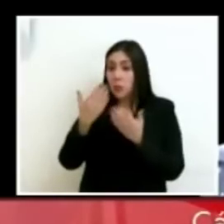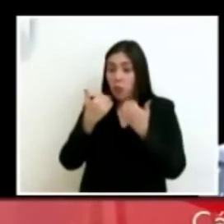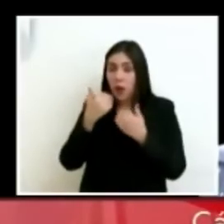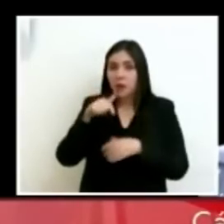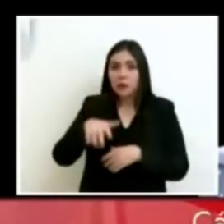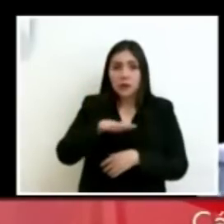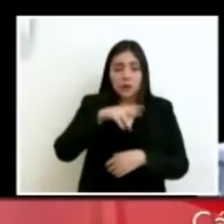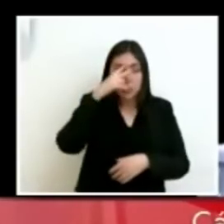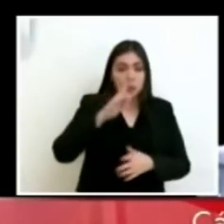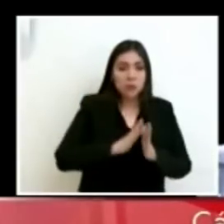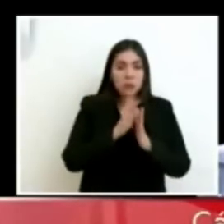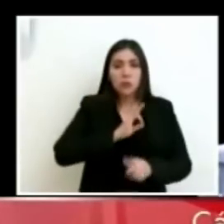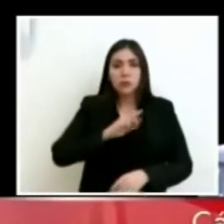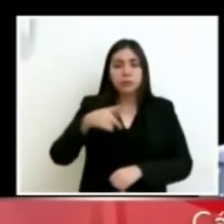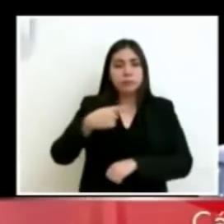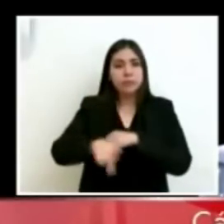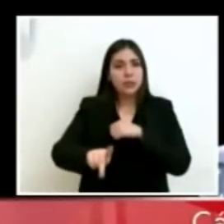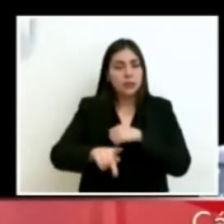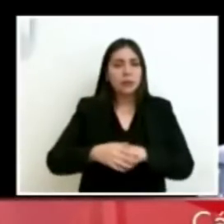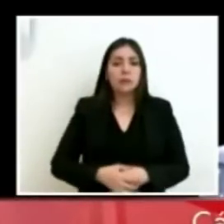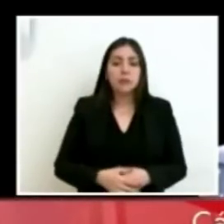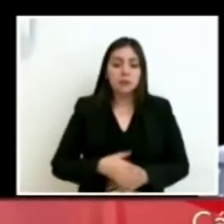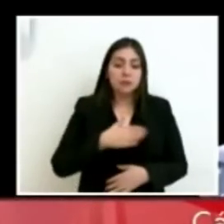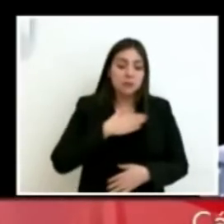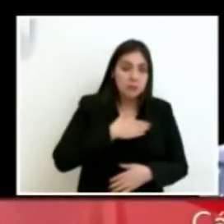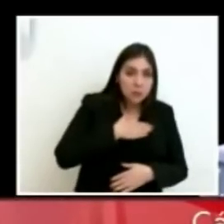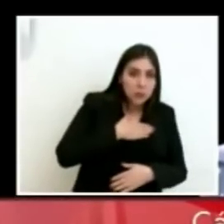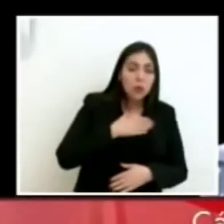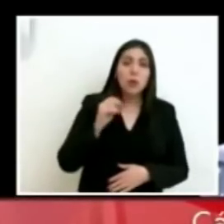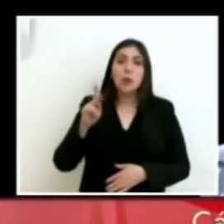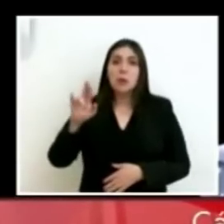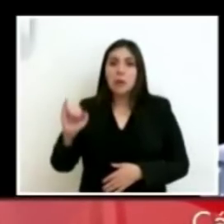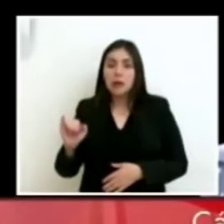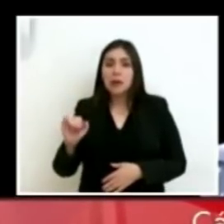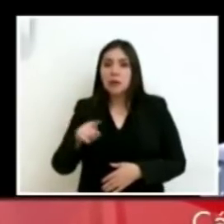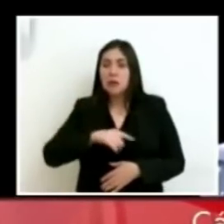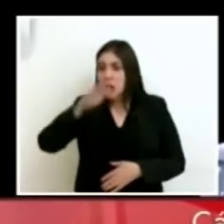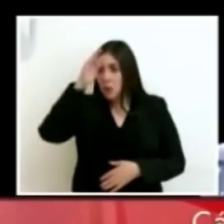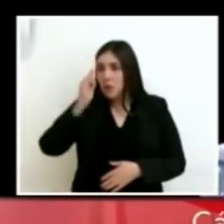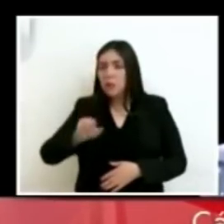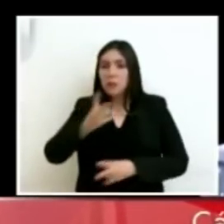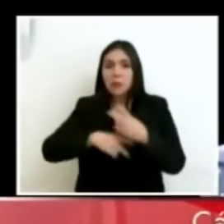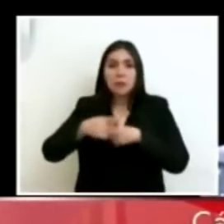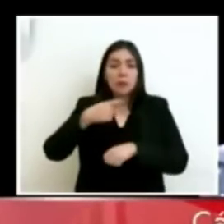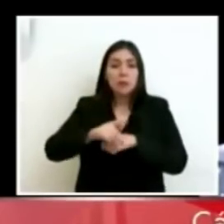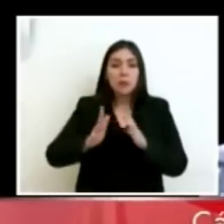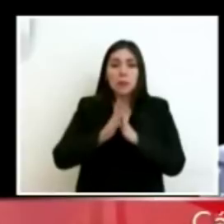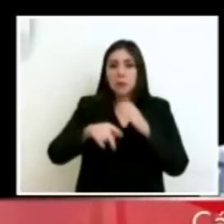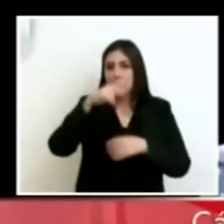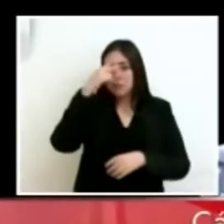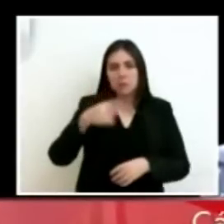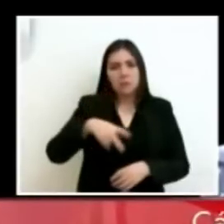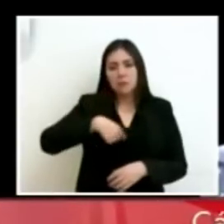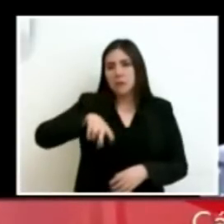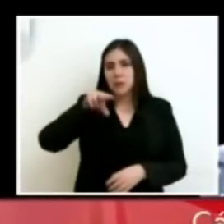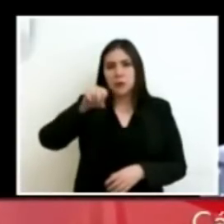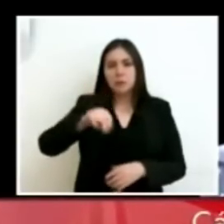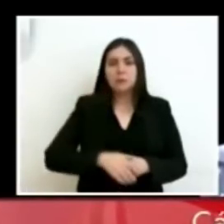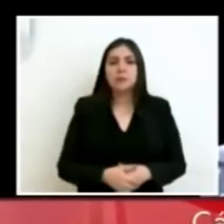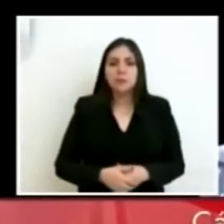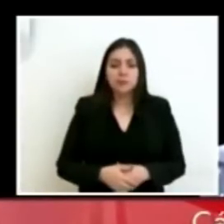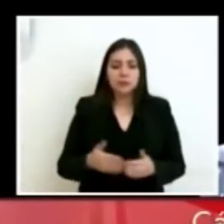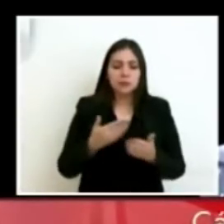peligro. Y ni yo ni el PRI pondremos en peligro la democracia de este país. Concluyo.